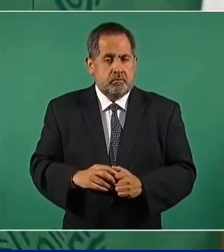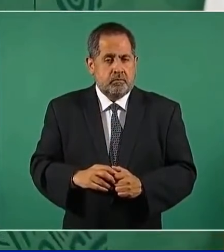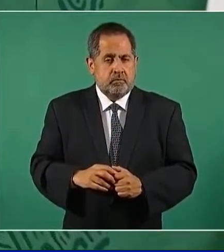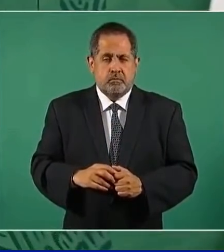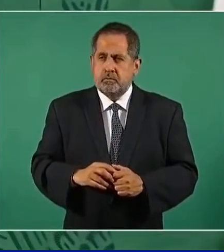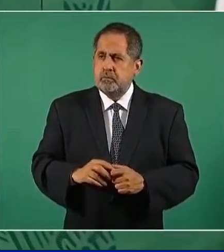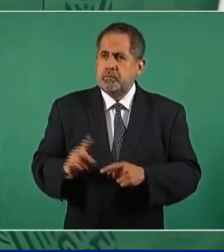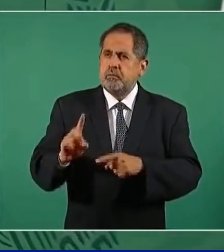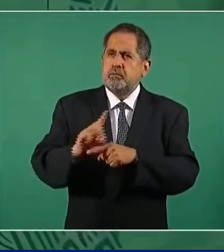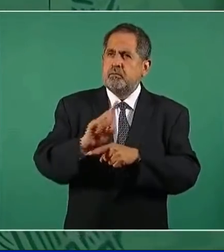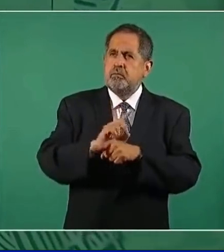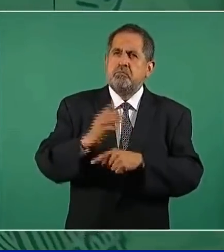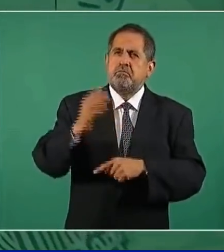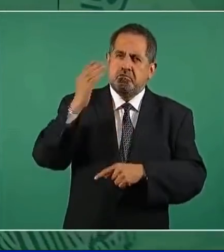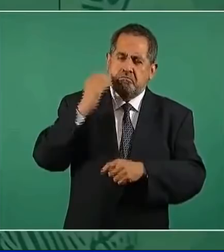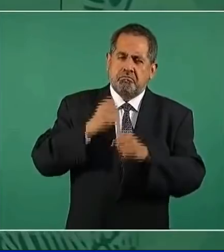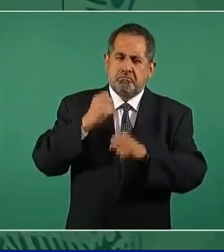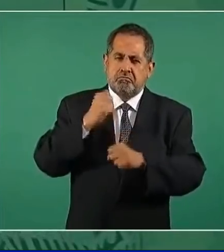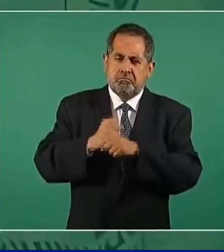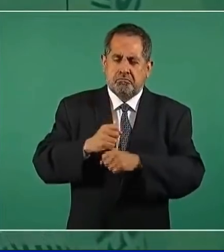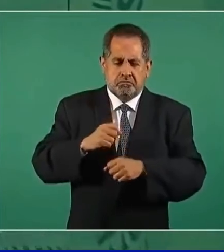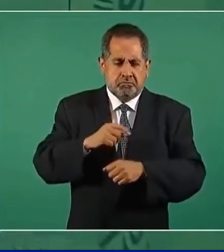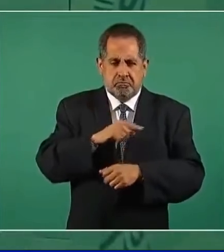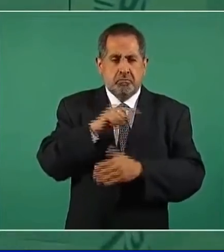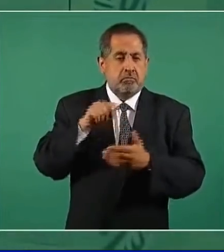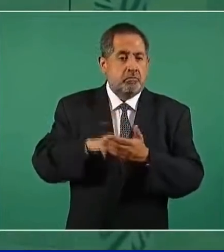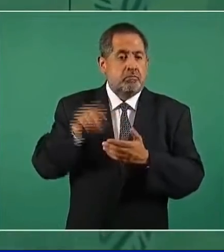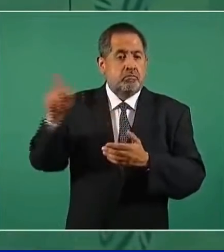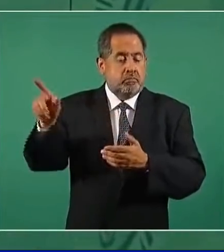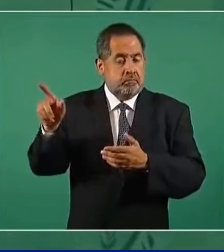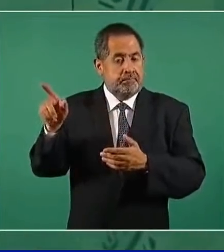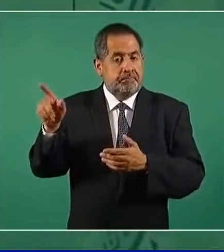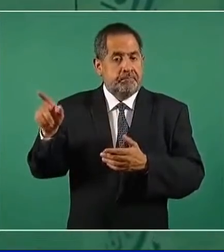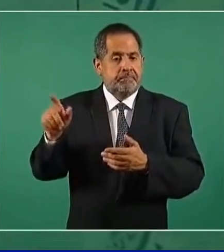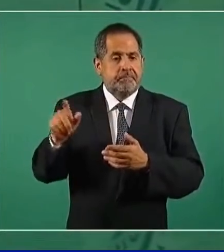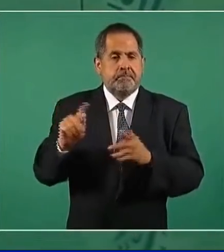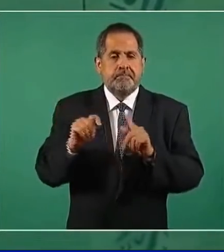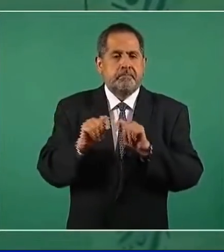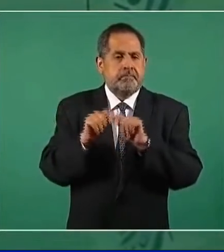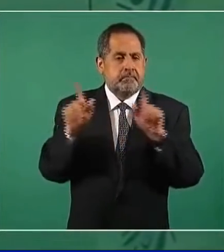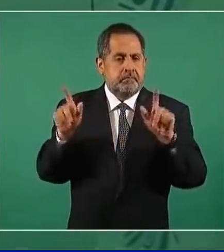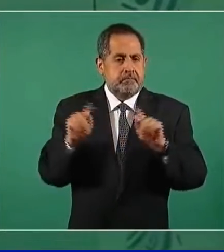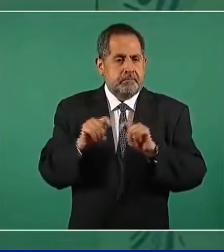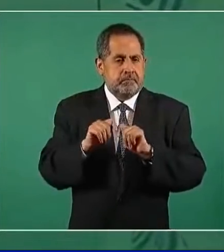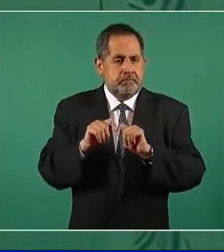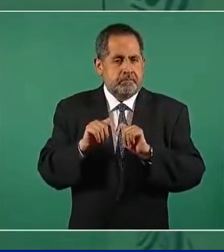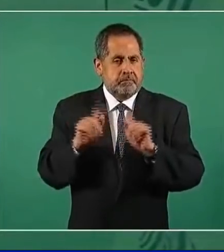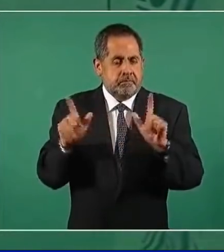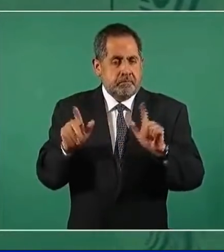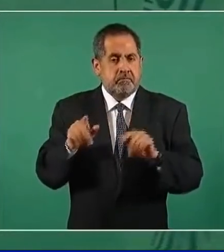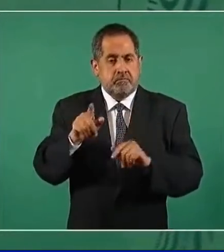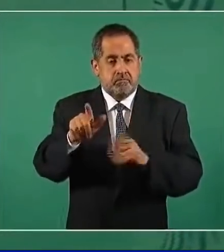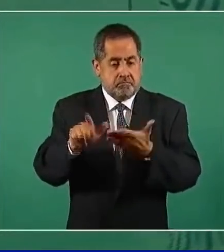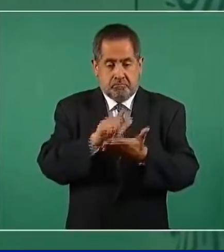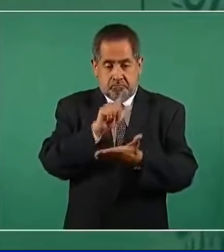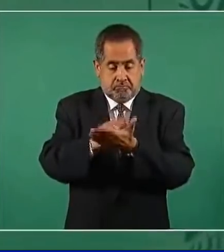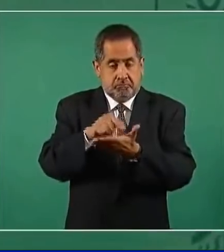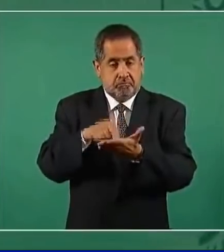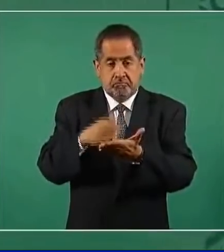desde hace algunos años en Tlaxcala se decidió por